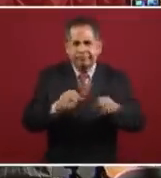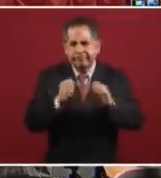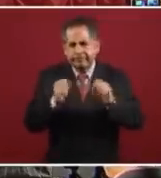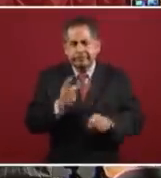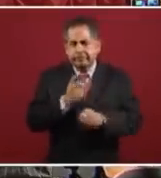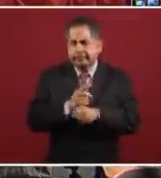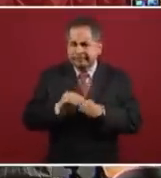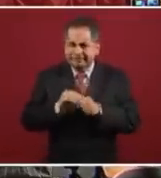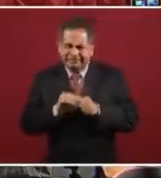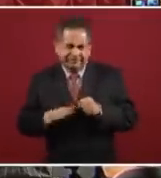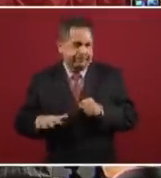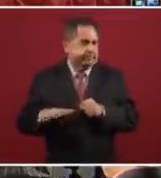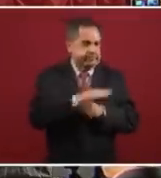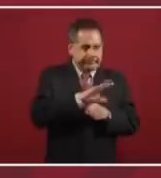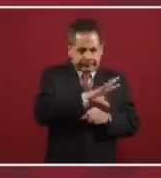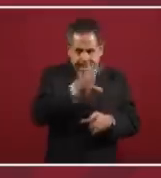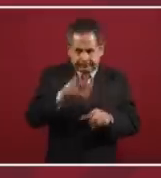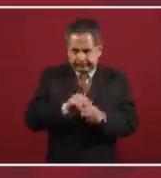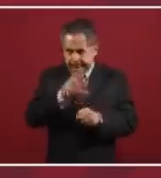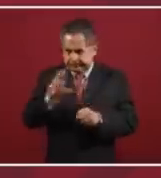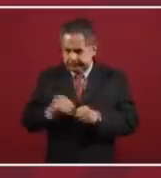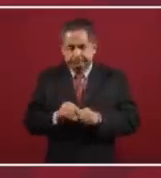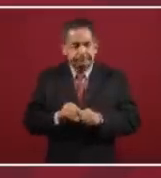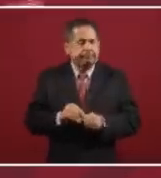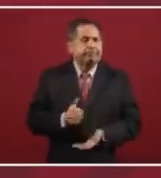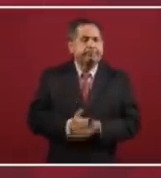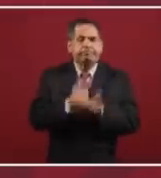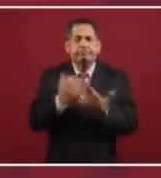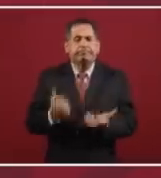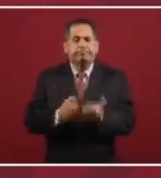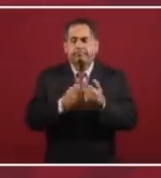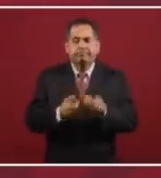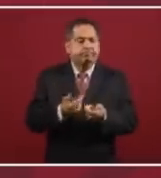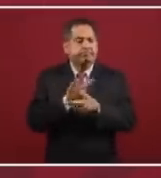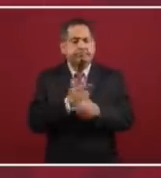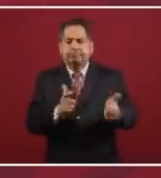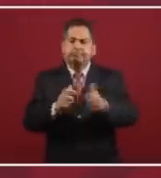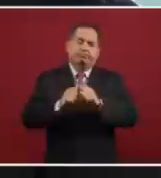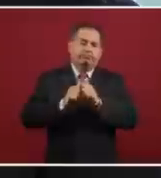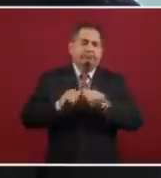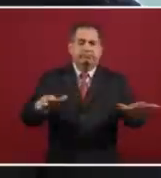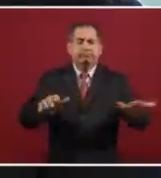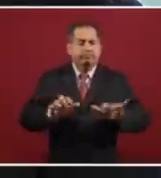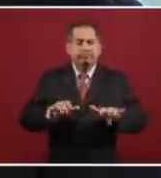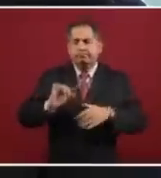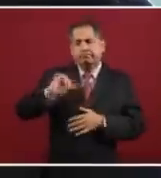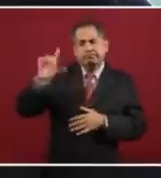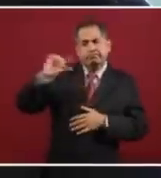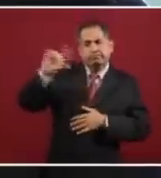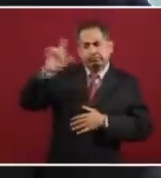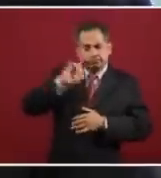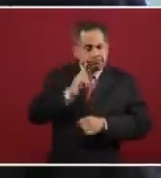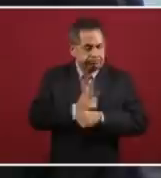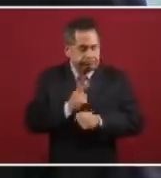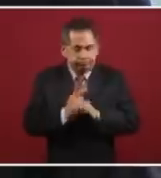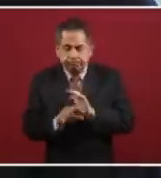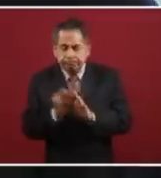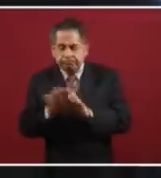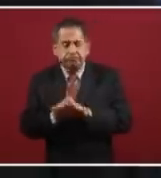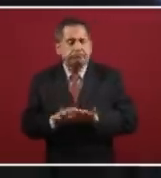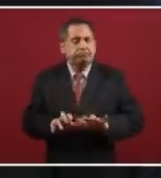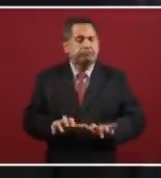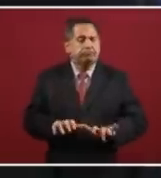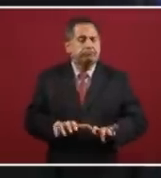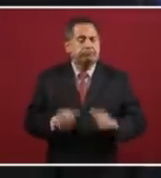esa infraestructura tecnológica esté disponible para todas las autoridades a través